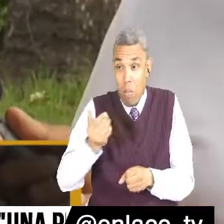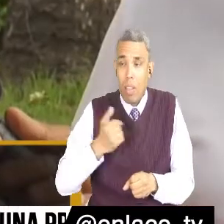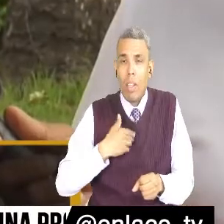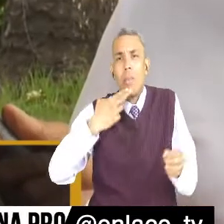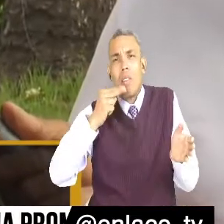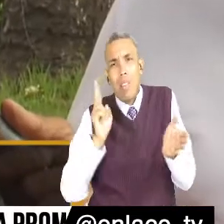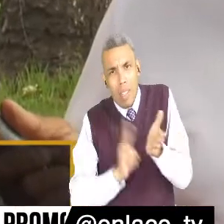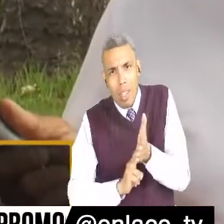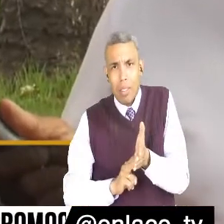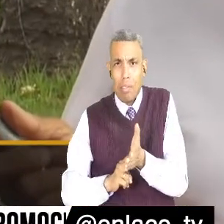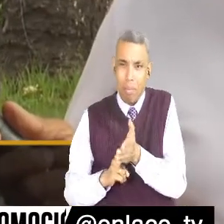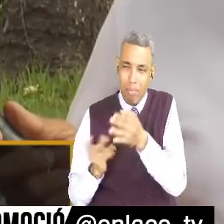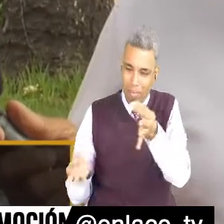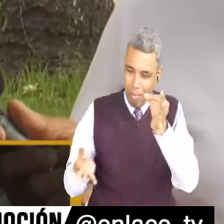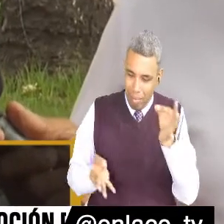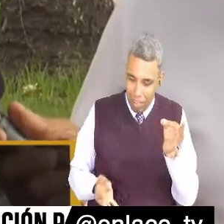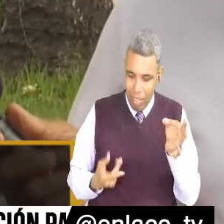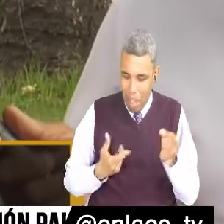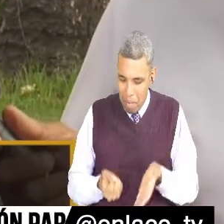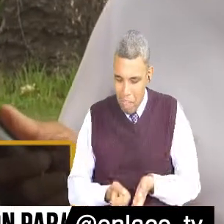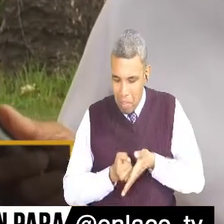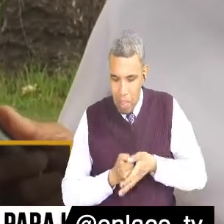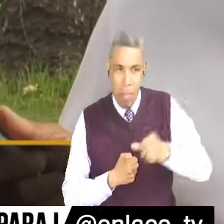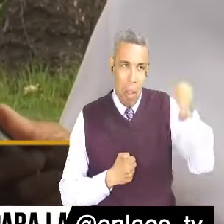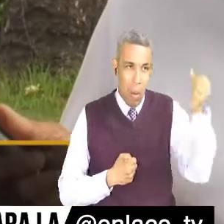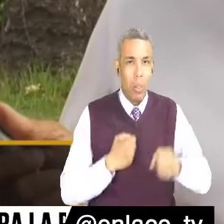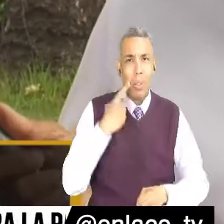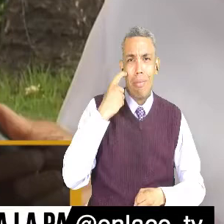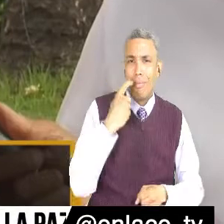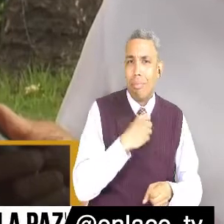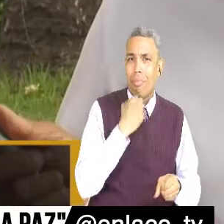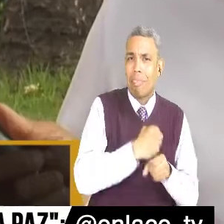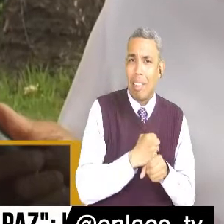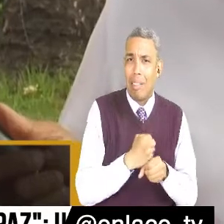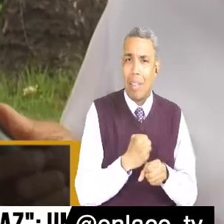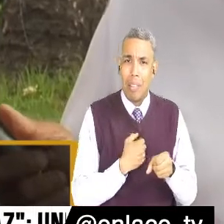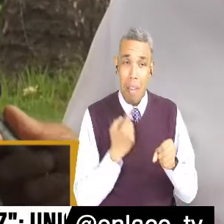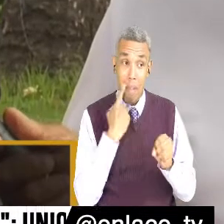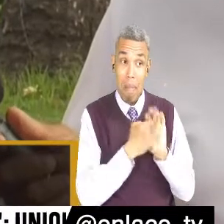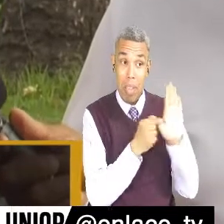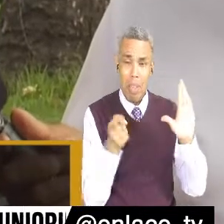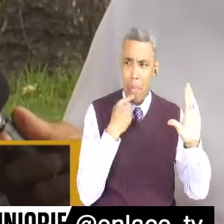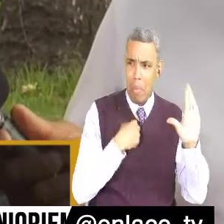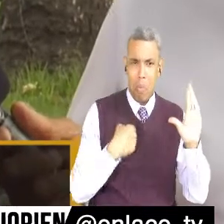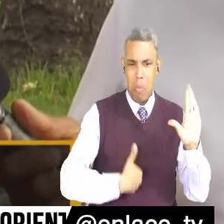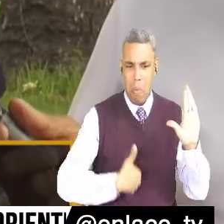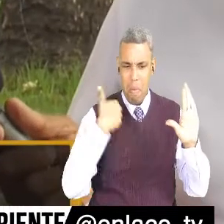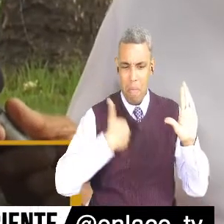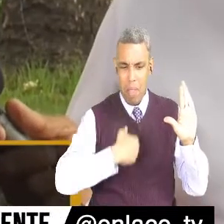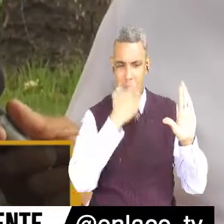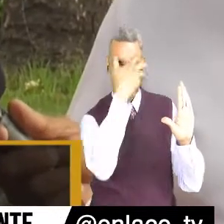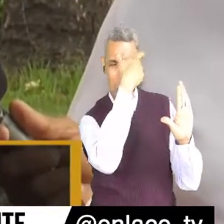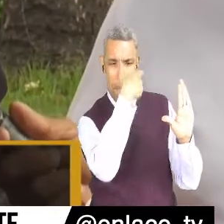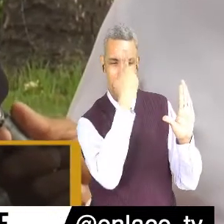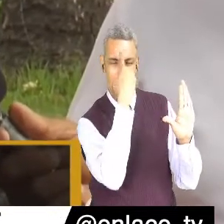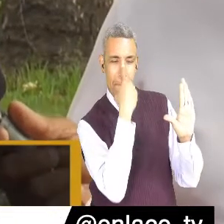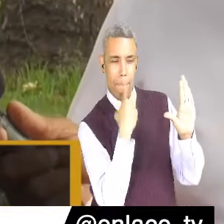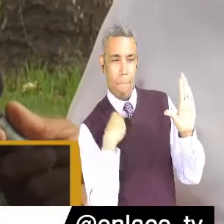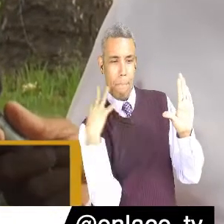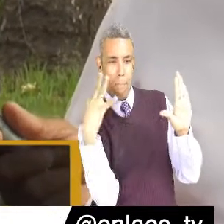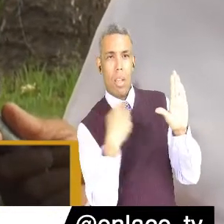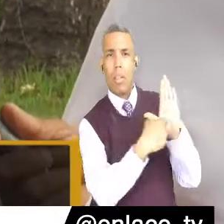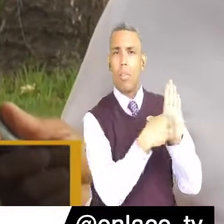para nosotros decir, por medio de eso nosotros conseguimos otro empleo, porque no nos la dieron, a nosotros nadie nos dio cara, nosotros hicimos presencia en la S de